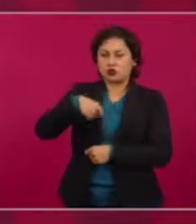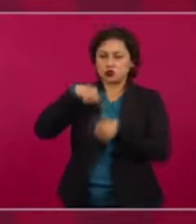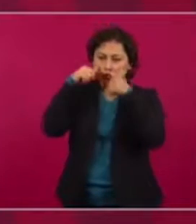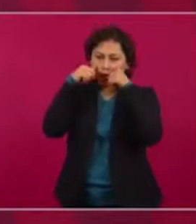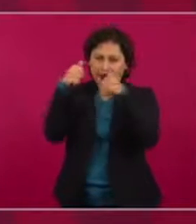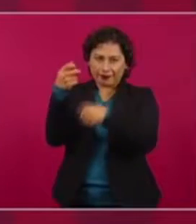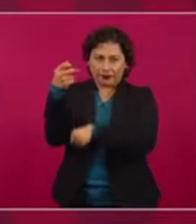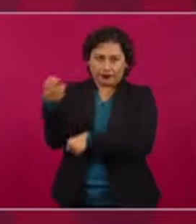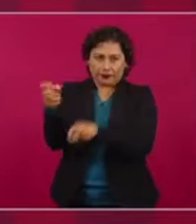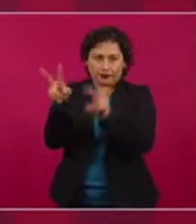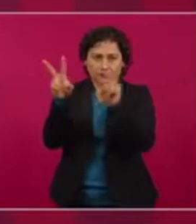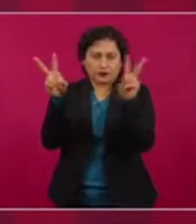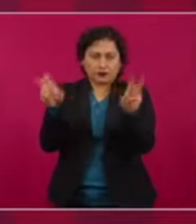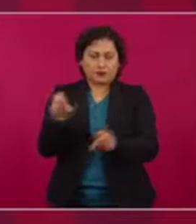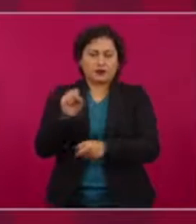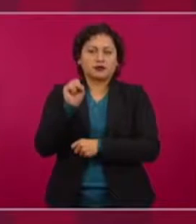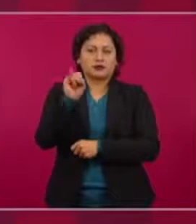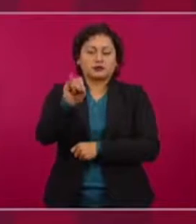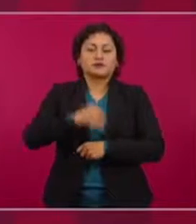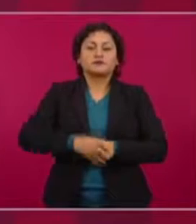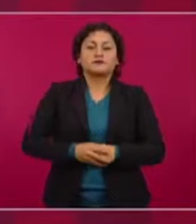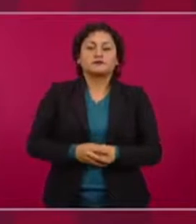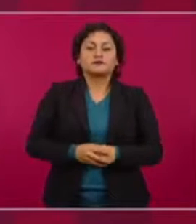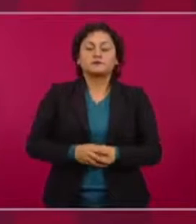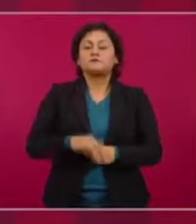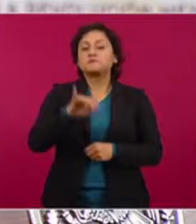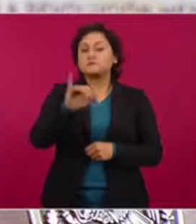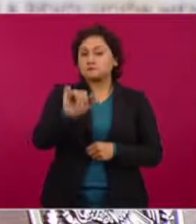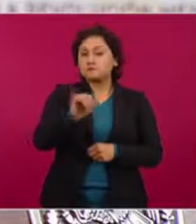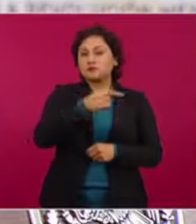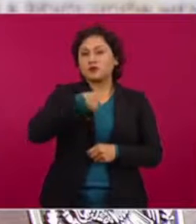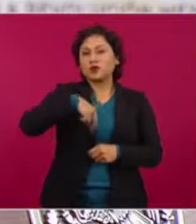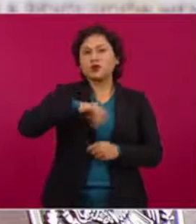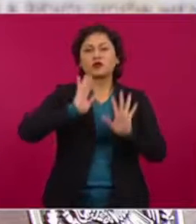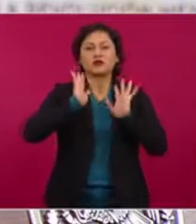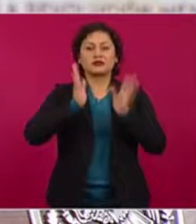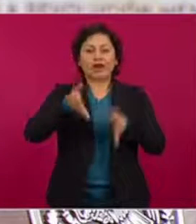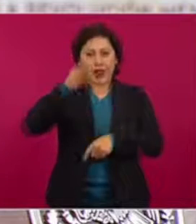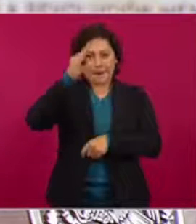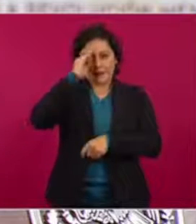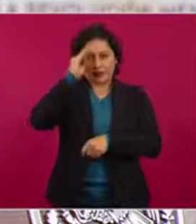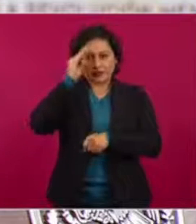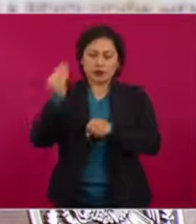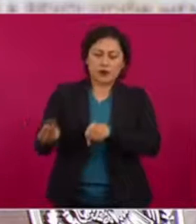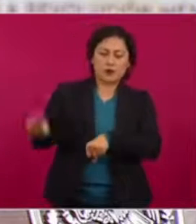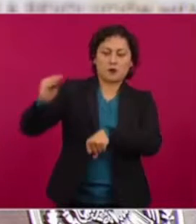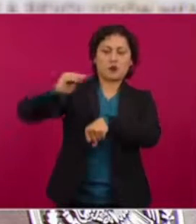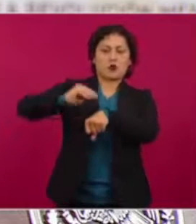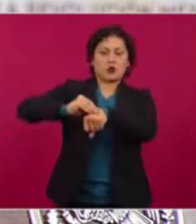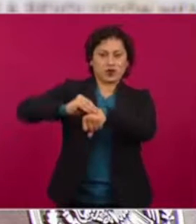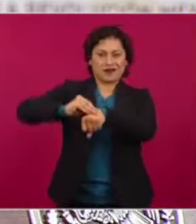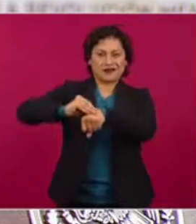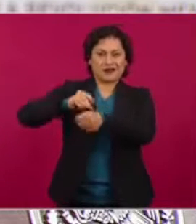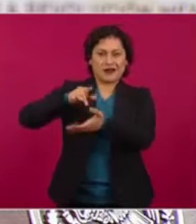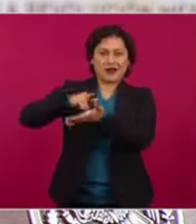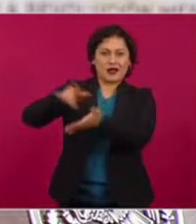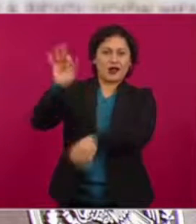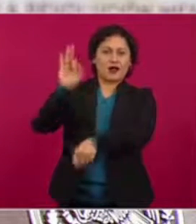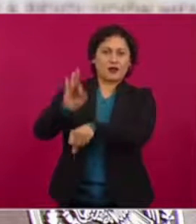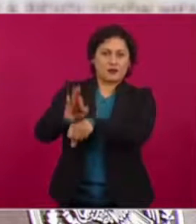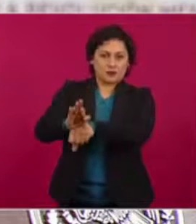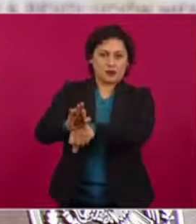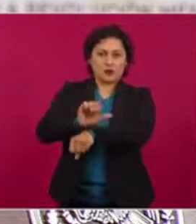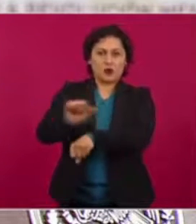y sí estamos pensando también en incluir lo de apoyo, de protección, ¿sí?,